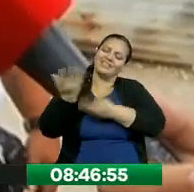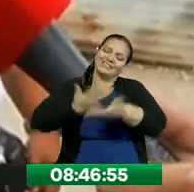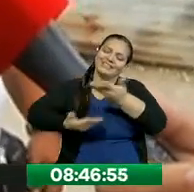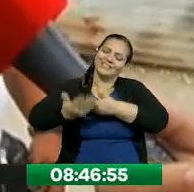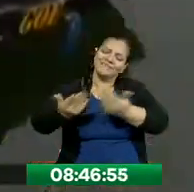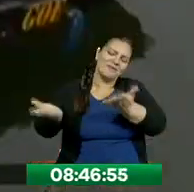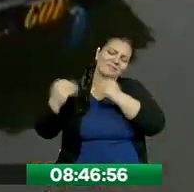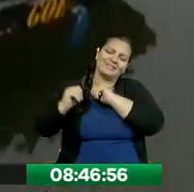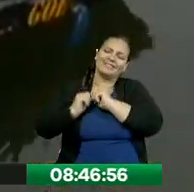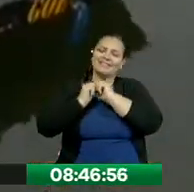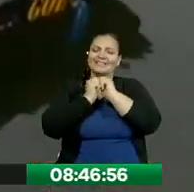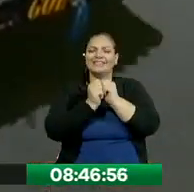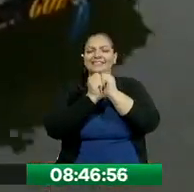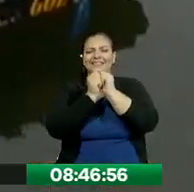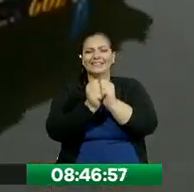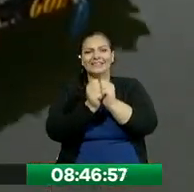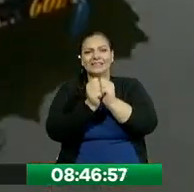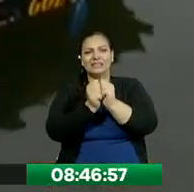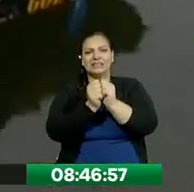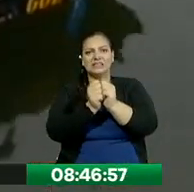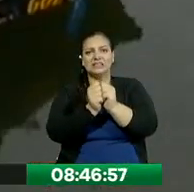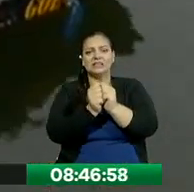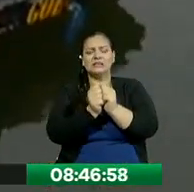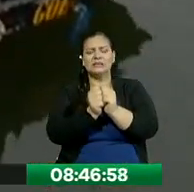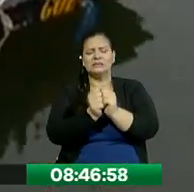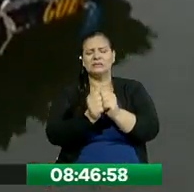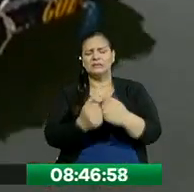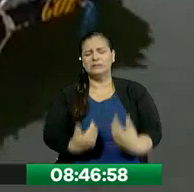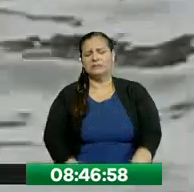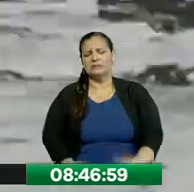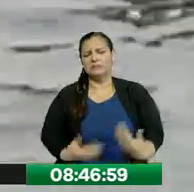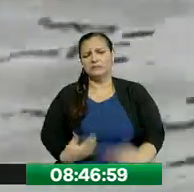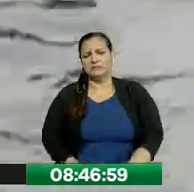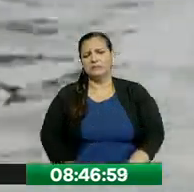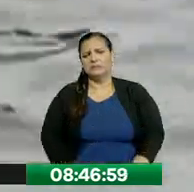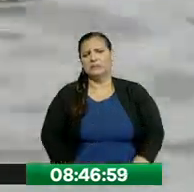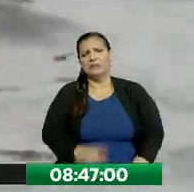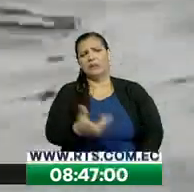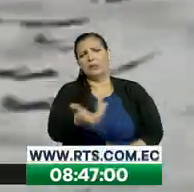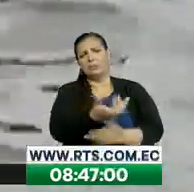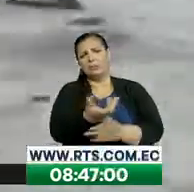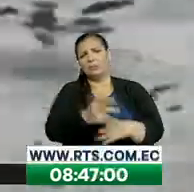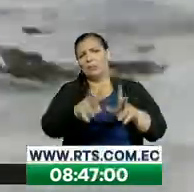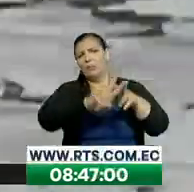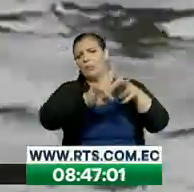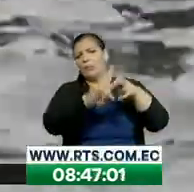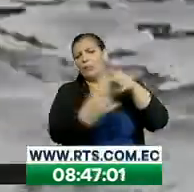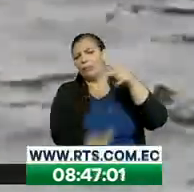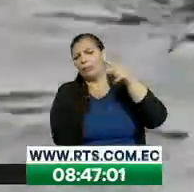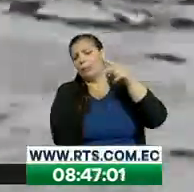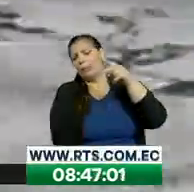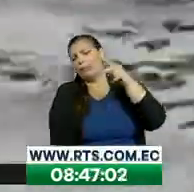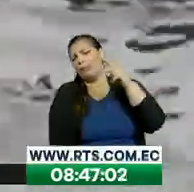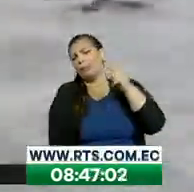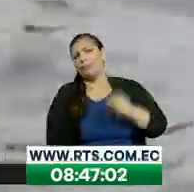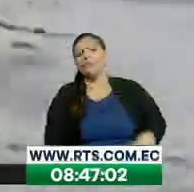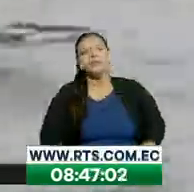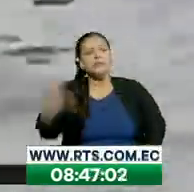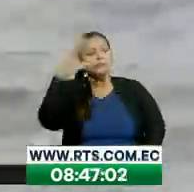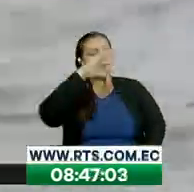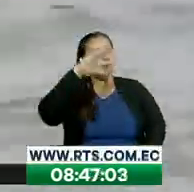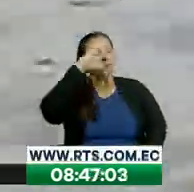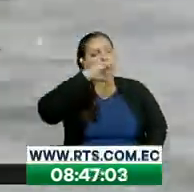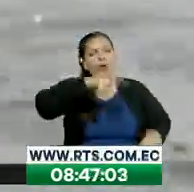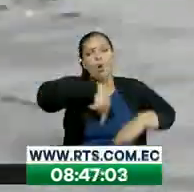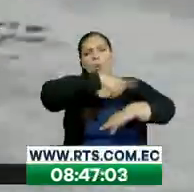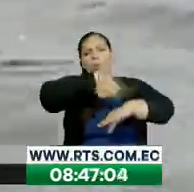lo terminamos. Pasaron más de 20 horas y los buzos del GOE de la Policía Nacional y personal especializado del Benemérito